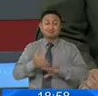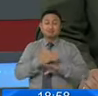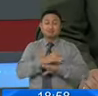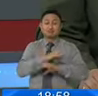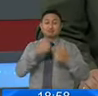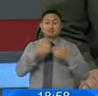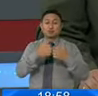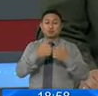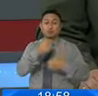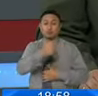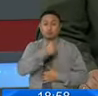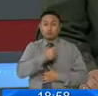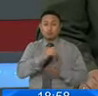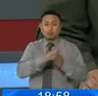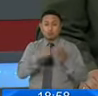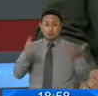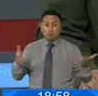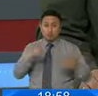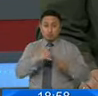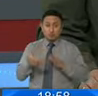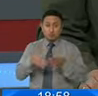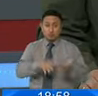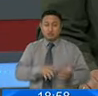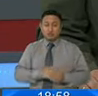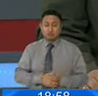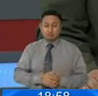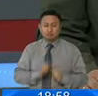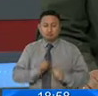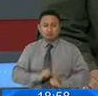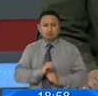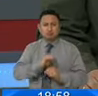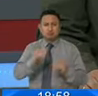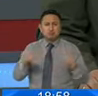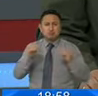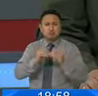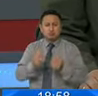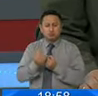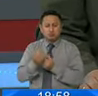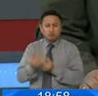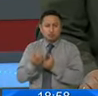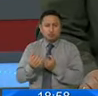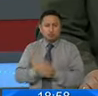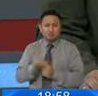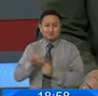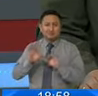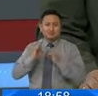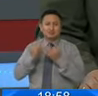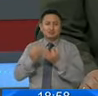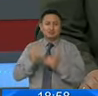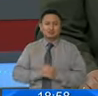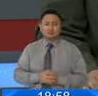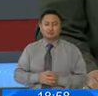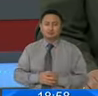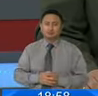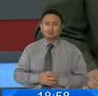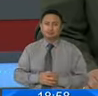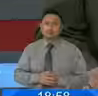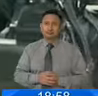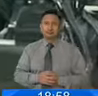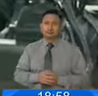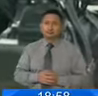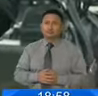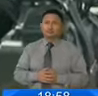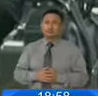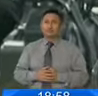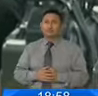equipo periodístico de diario 'el comercio' además se entregará información desclasificada a los familiares de las víctimas